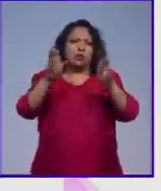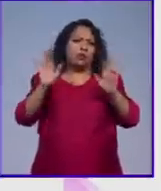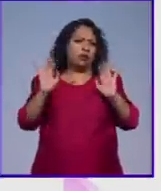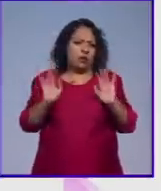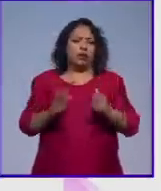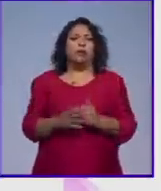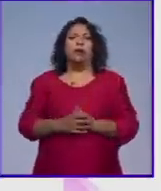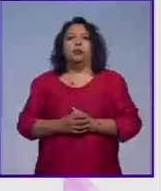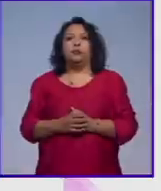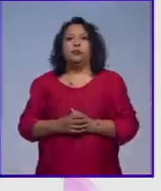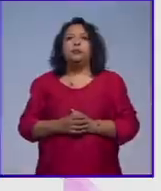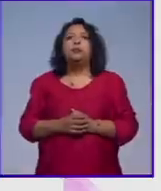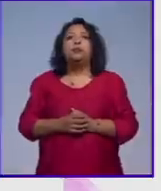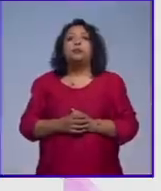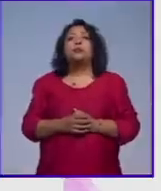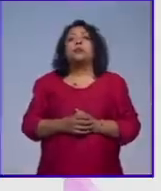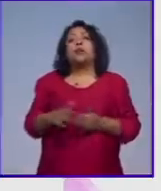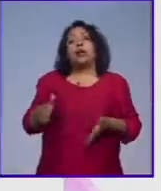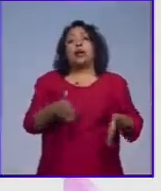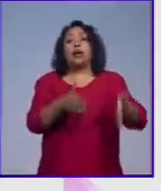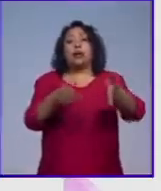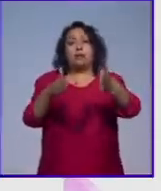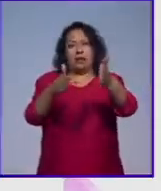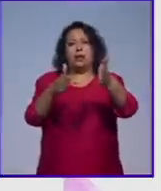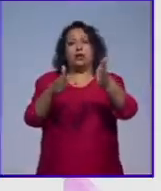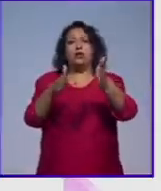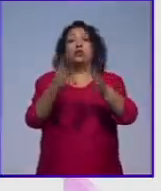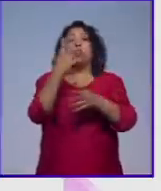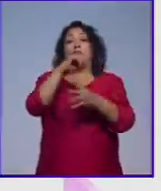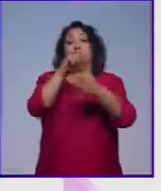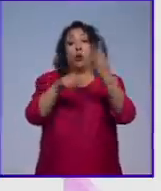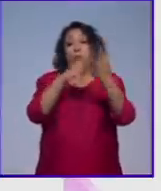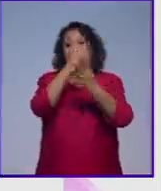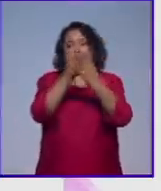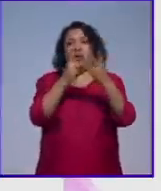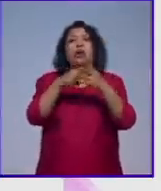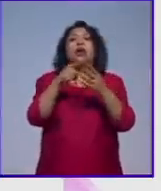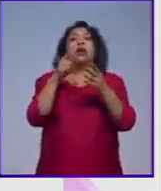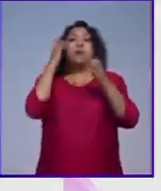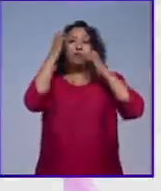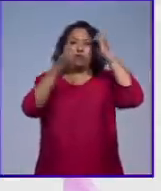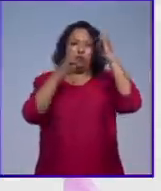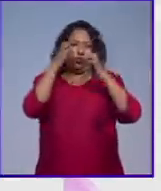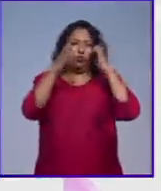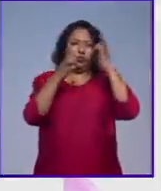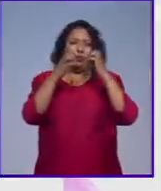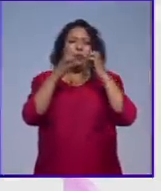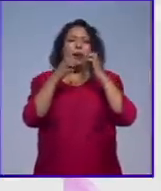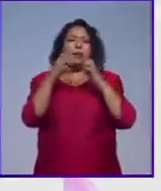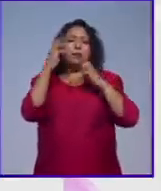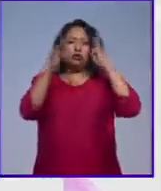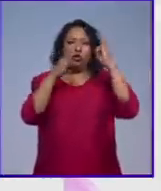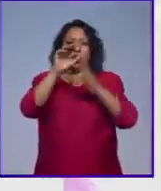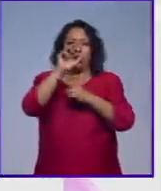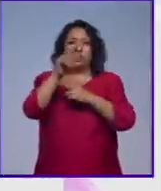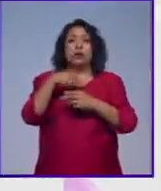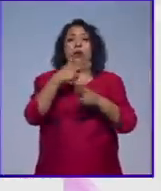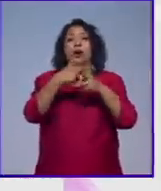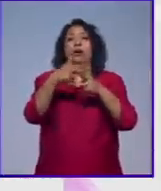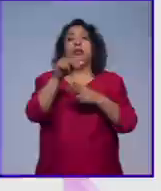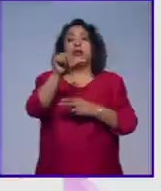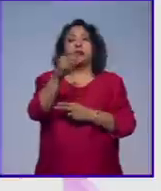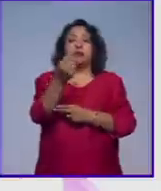determinado. Caminos recorridos, 4 proyectos, se exhibe en el Museo Archivo de la Fotografía hasta el 16 de septiembre